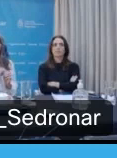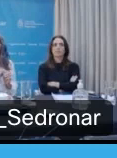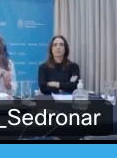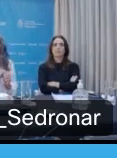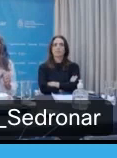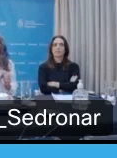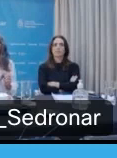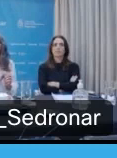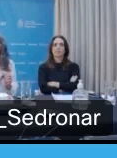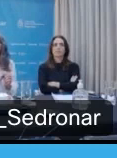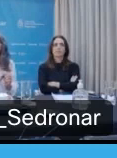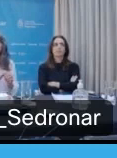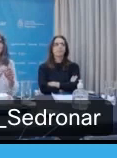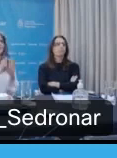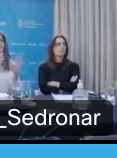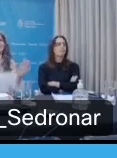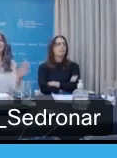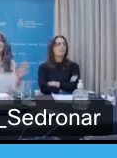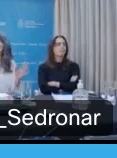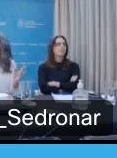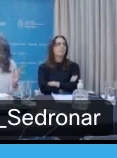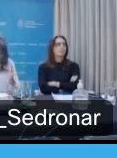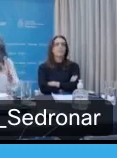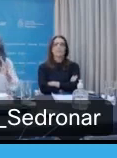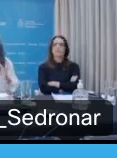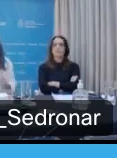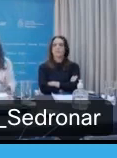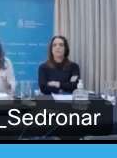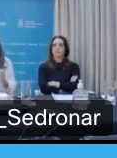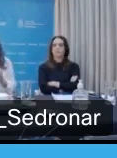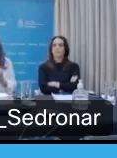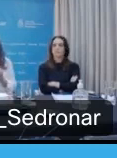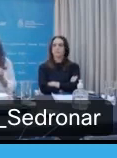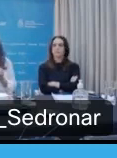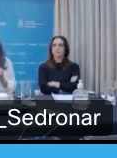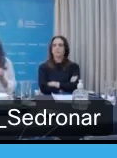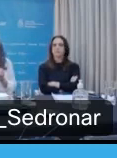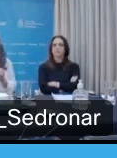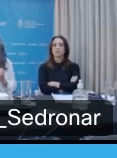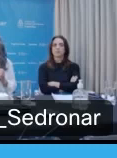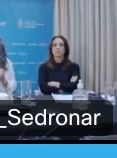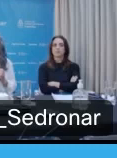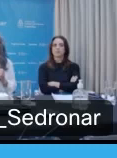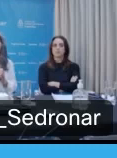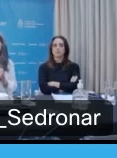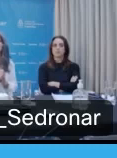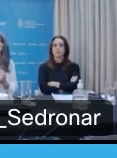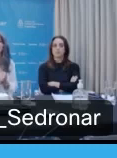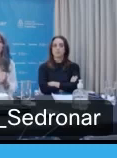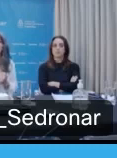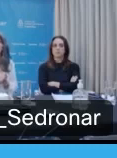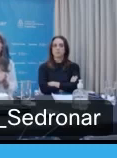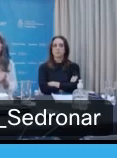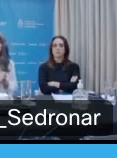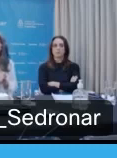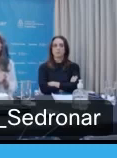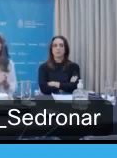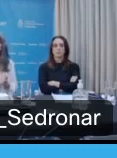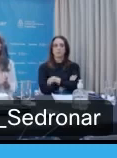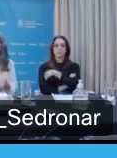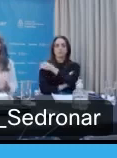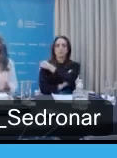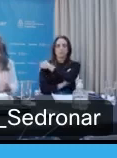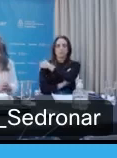de la sustancia, una persona es violenta, pero si no está bajo los efectos de la sustancia, esa misma persona no es para nada violenta,